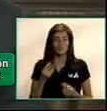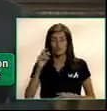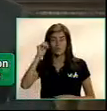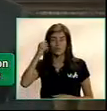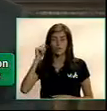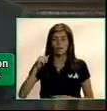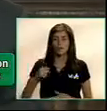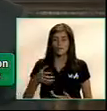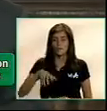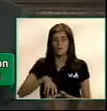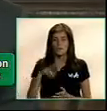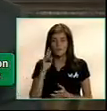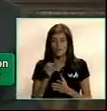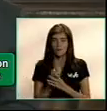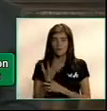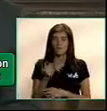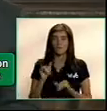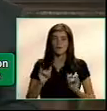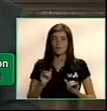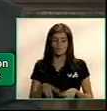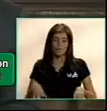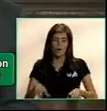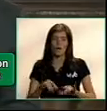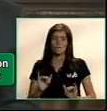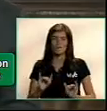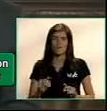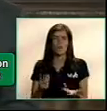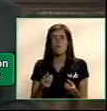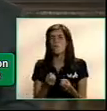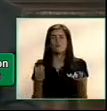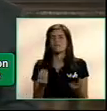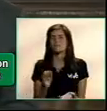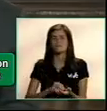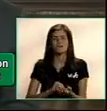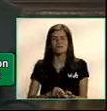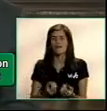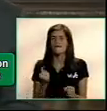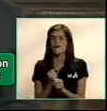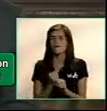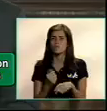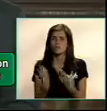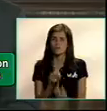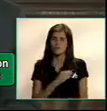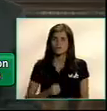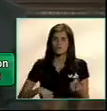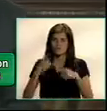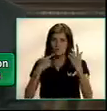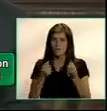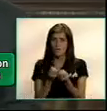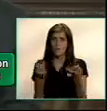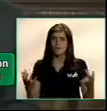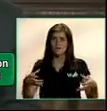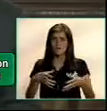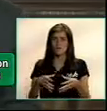aquí en el Palacio de Miraflores, en el mismo sitio aquí donde cuántas veces trabajamos con el comandante Chávez, cuántas